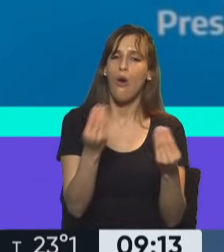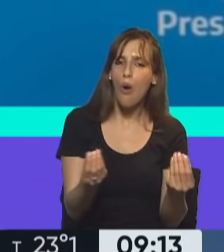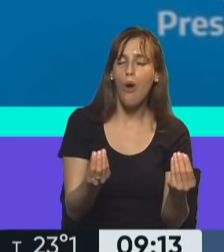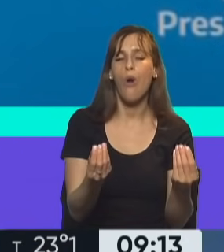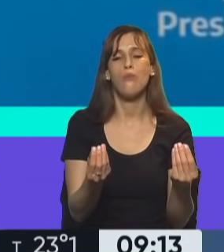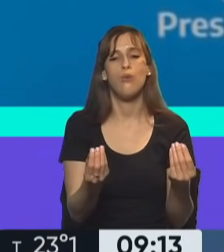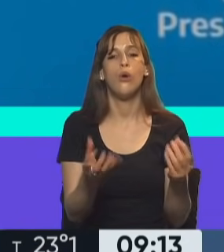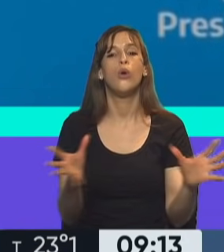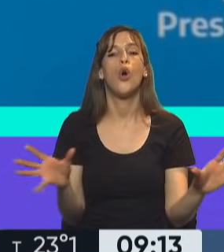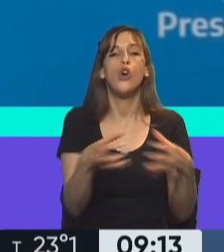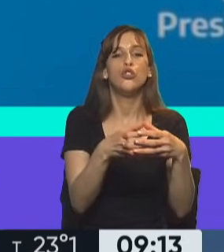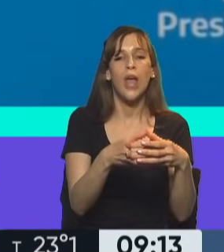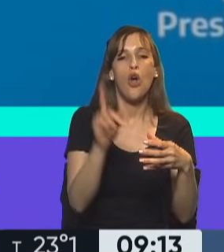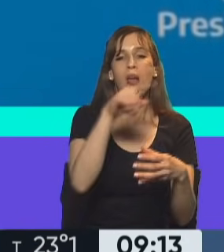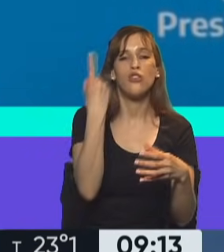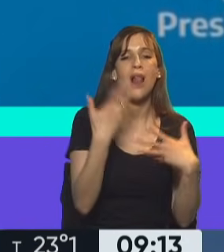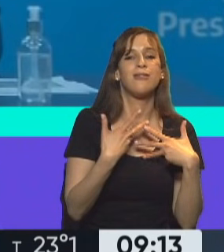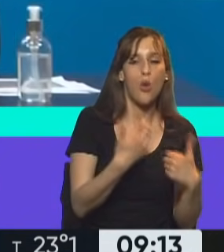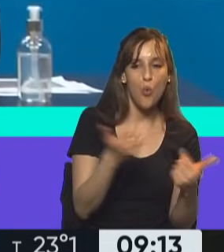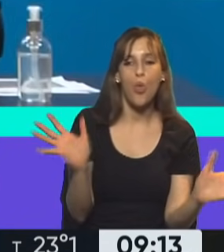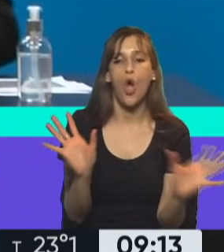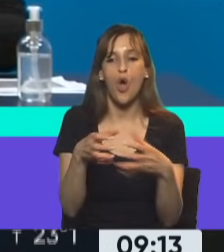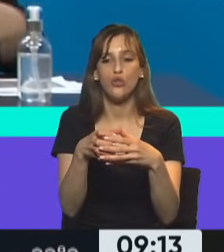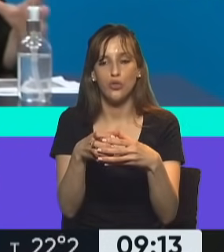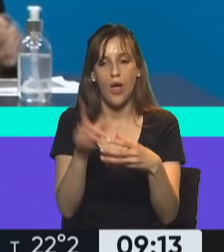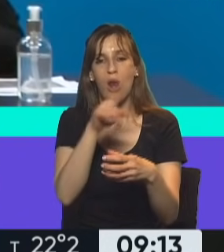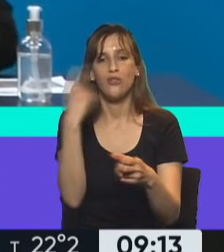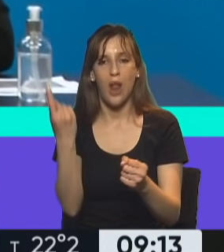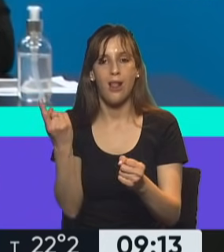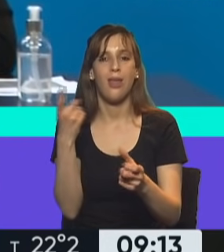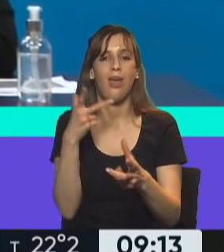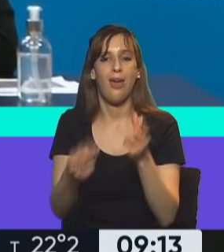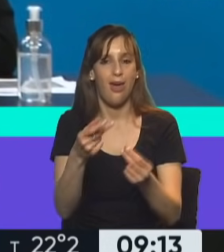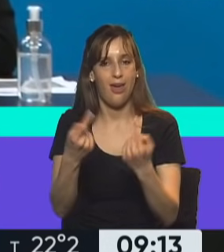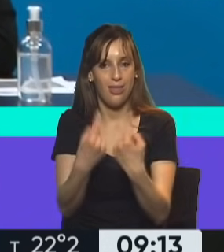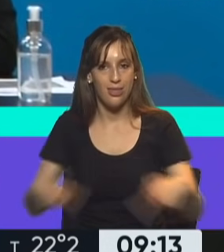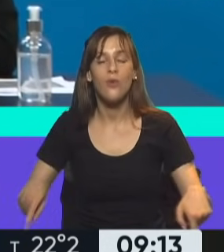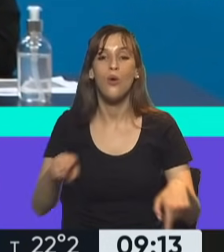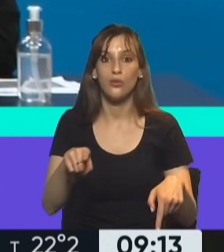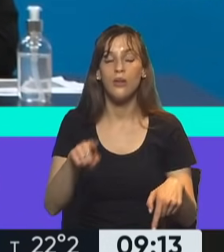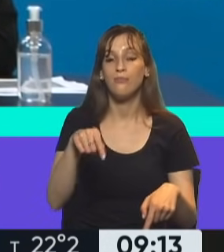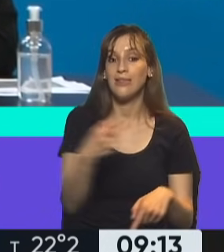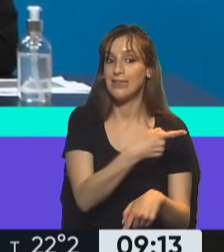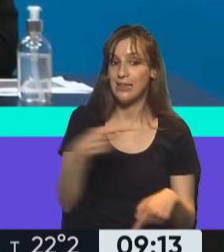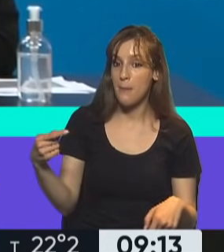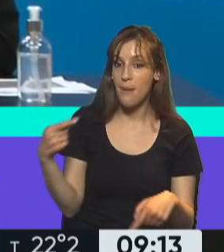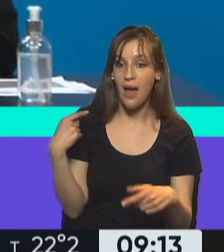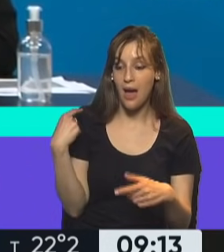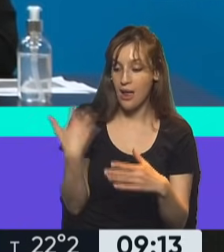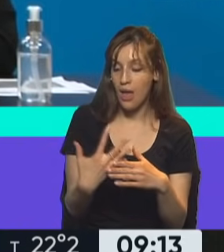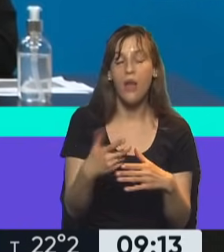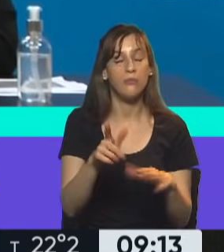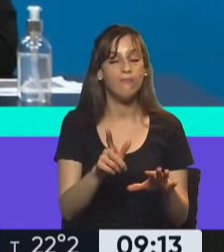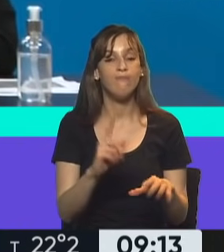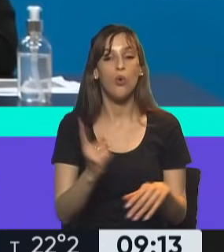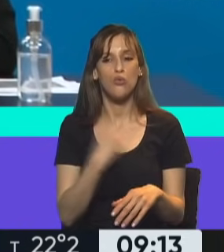de Inmunizaciones y expertos y expertas, hemos tenido reuniones durante esta semana avanzando en la revisión